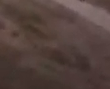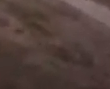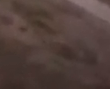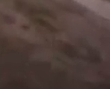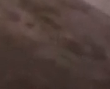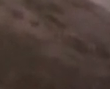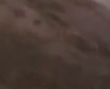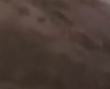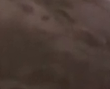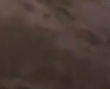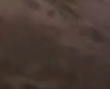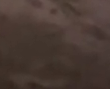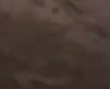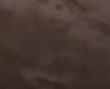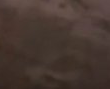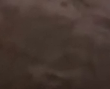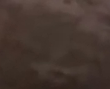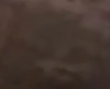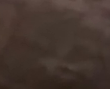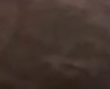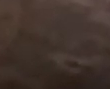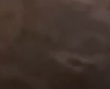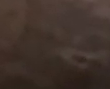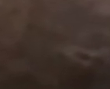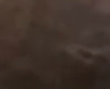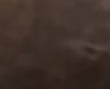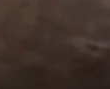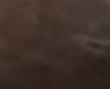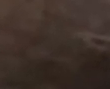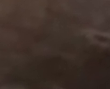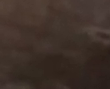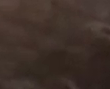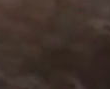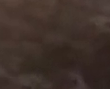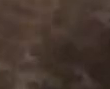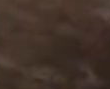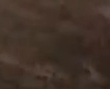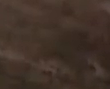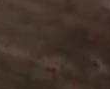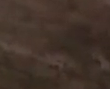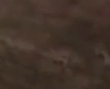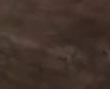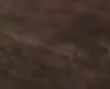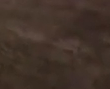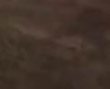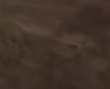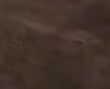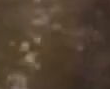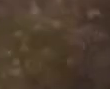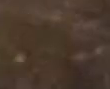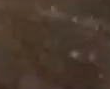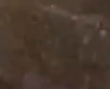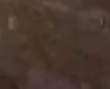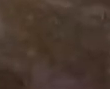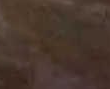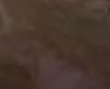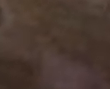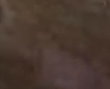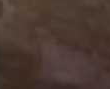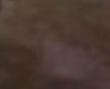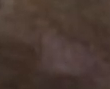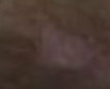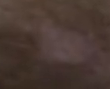18 años entran gratis. Este 24 de marzo, desde las 10 horas, viví un domingo único